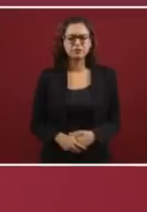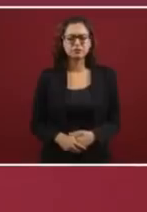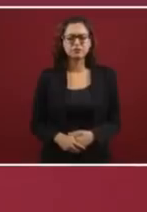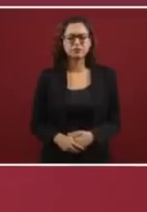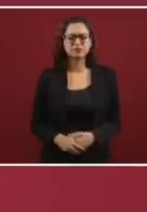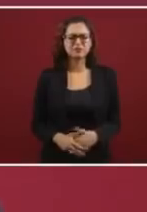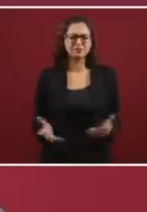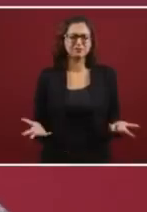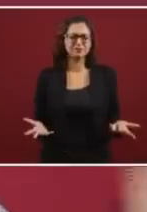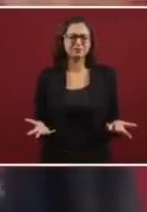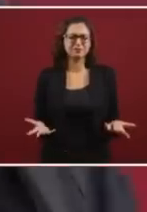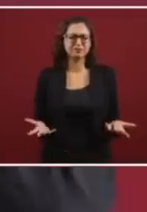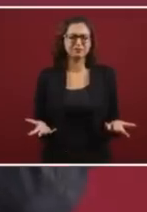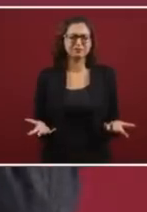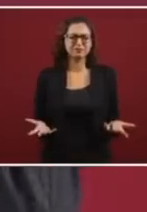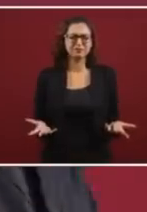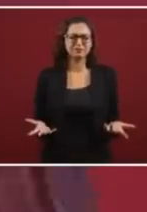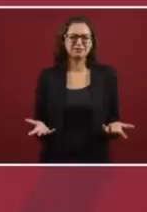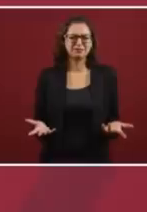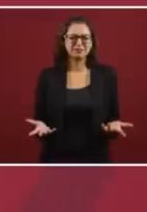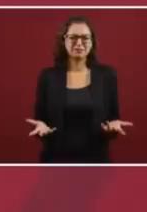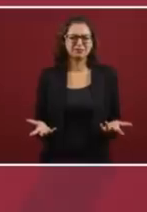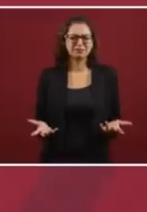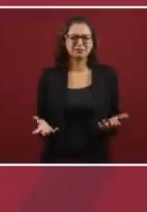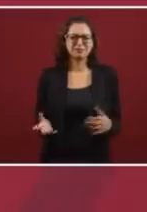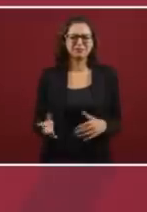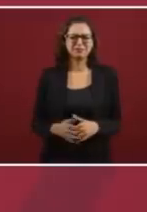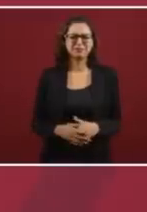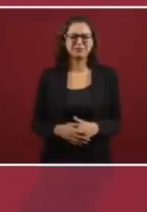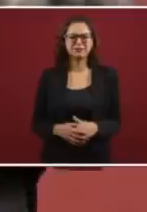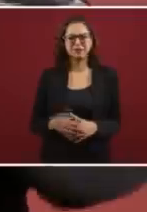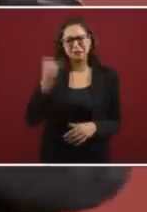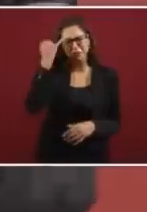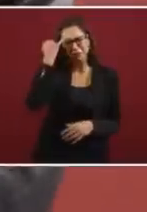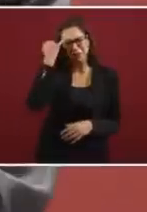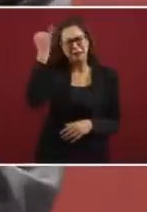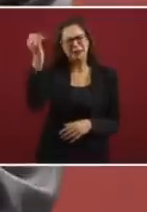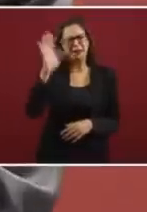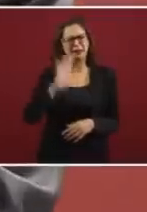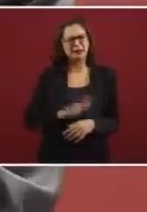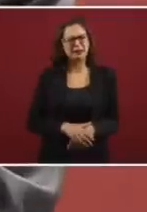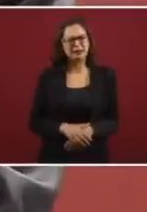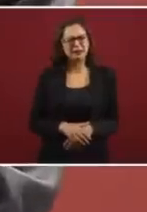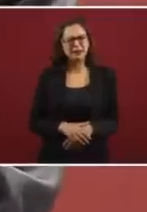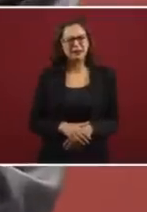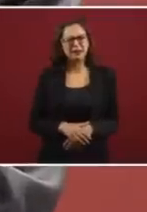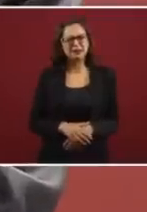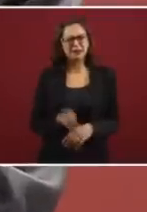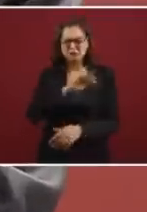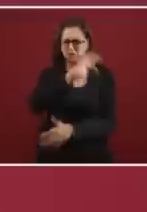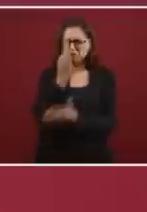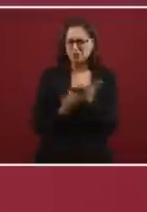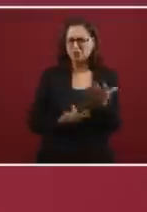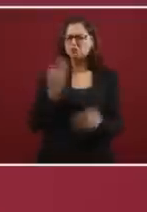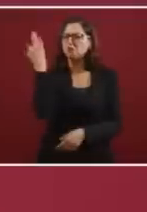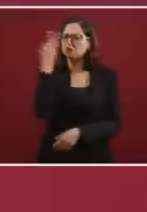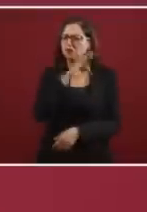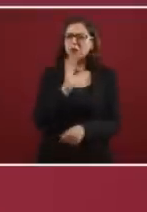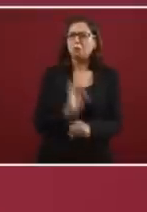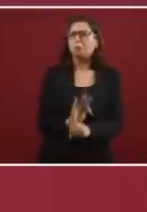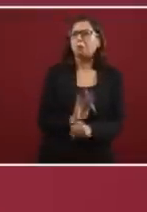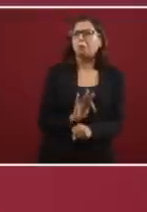imagínense que estén defendiendo facturas falsas